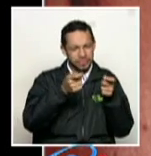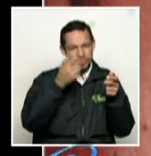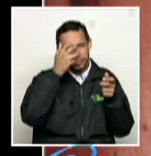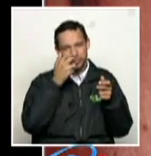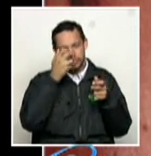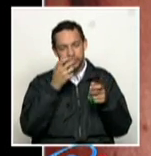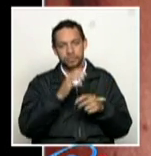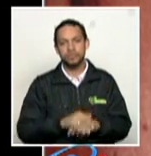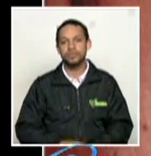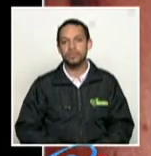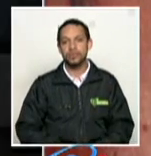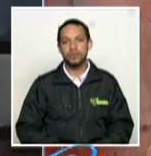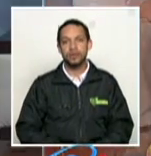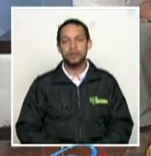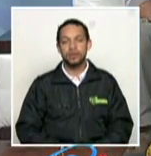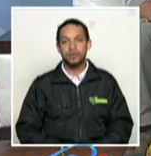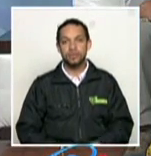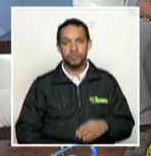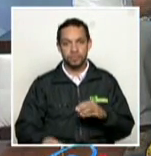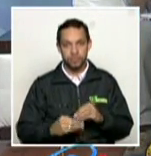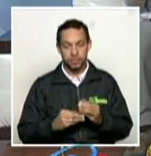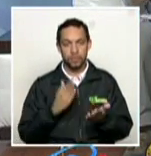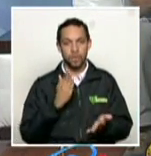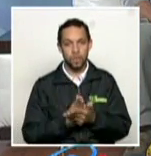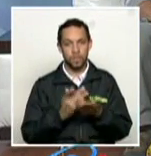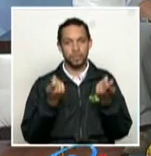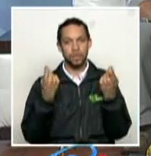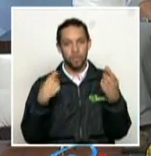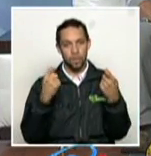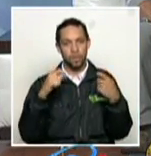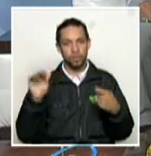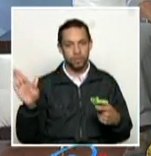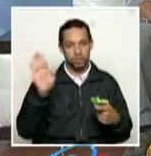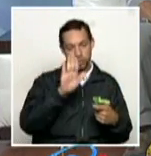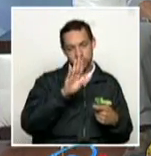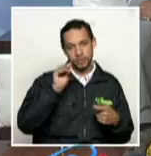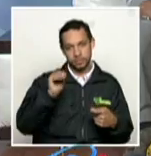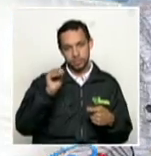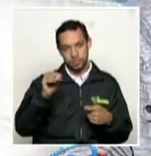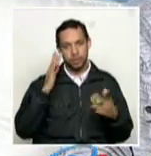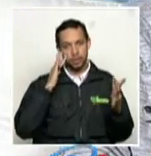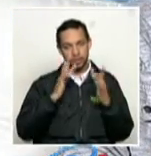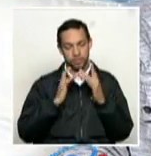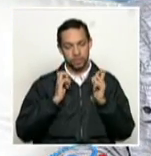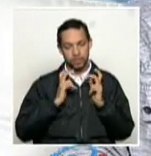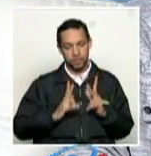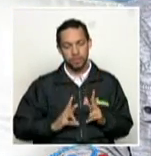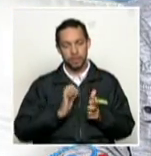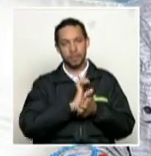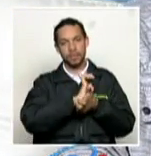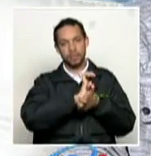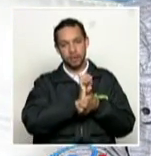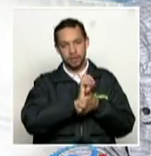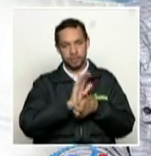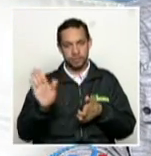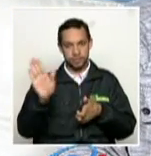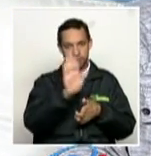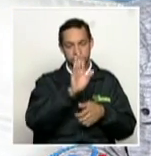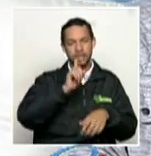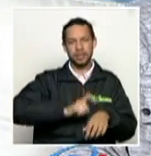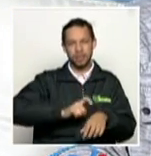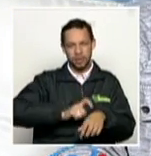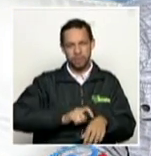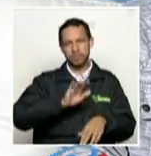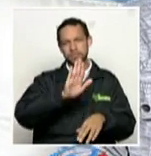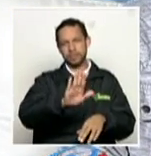evaluaciones médicas. Es tiempo de ir a un pequeño corte de comerciales aquí en Conexión Vital, en Telecafé y en Telepacífico, y regresamos con ustedes en